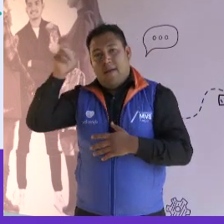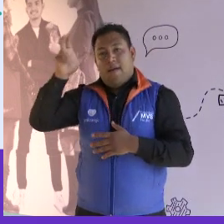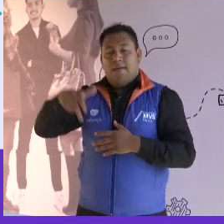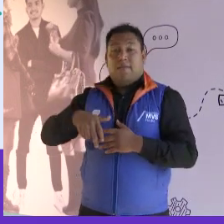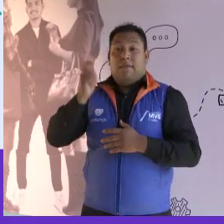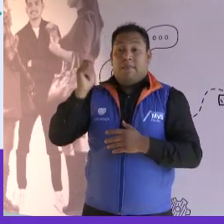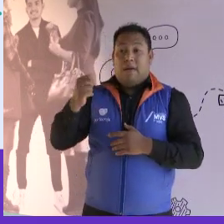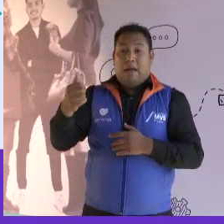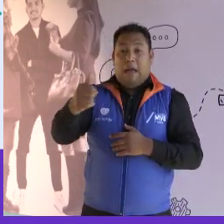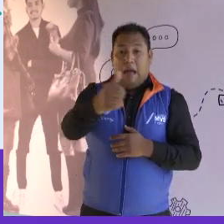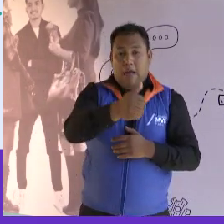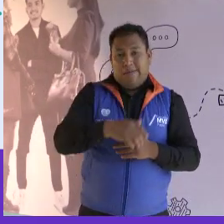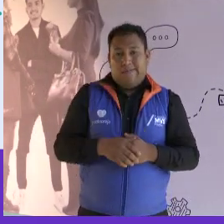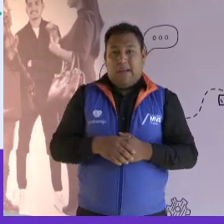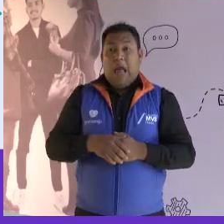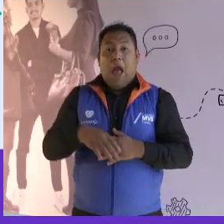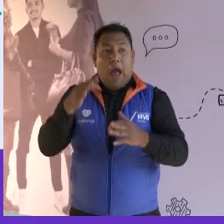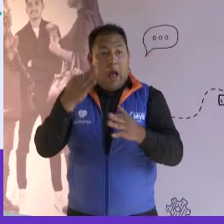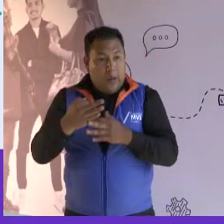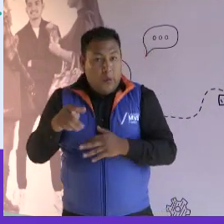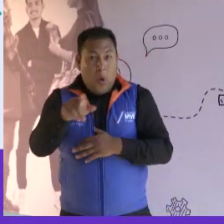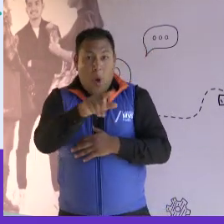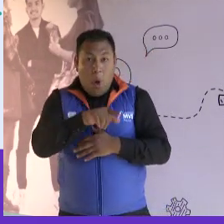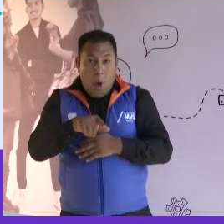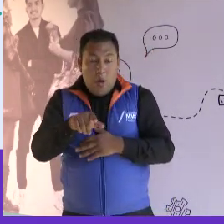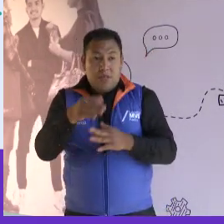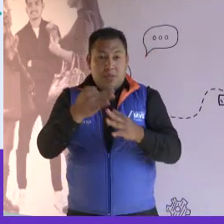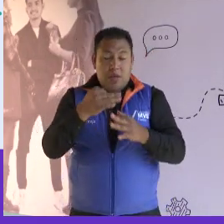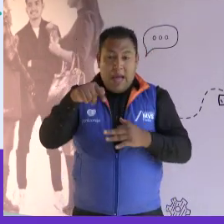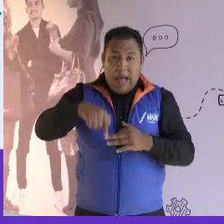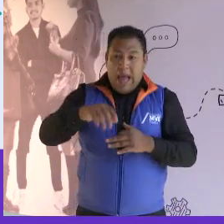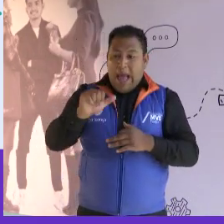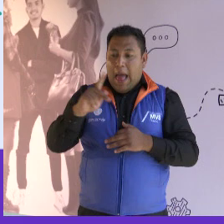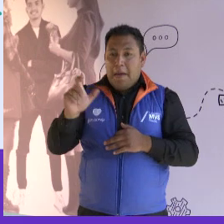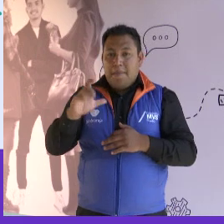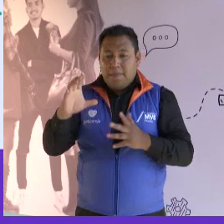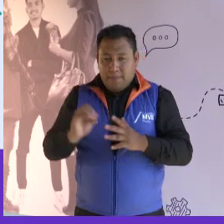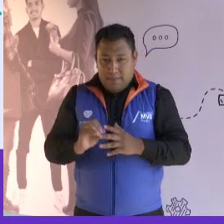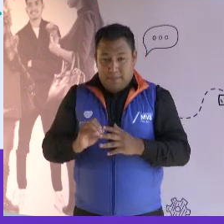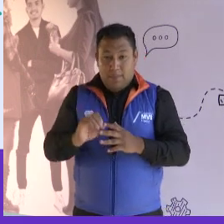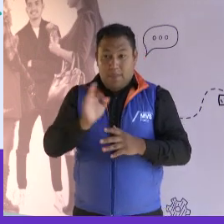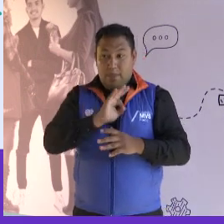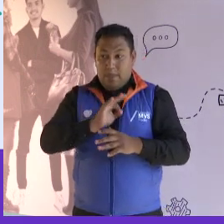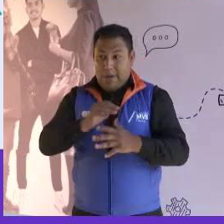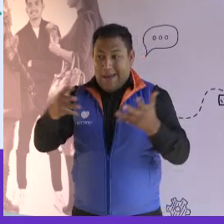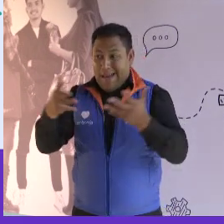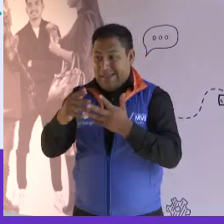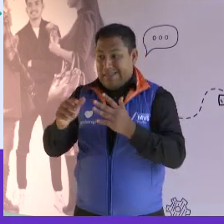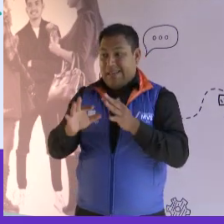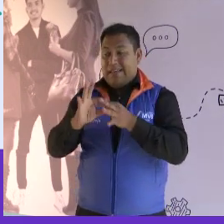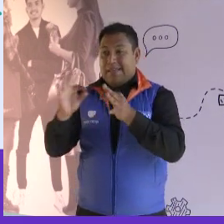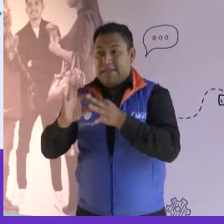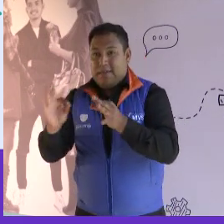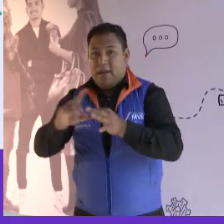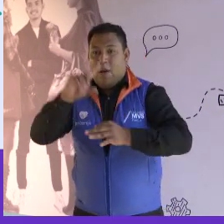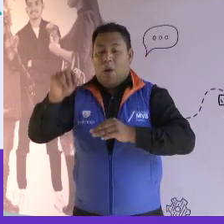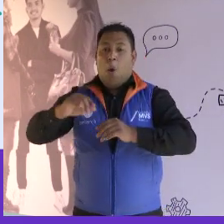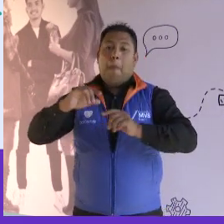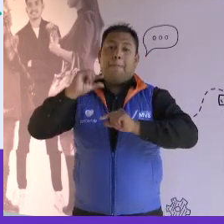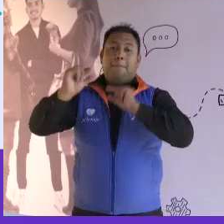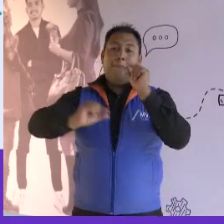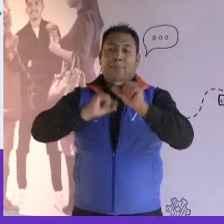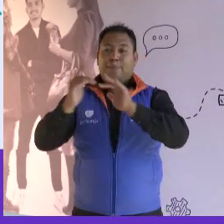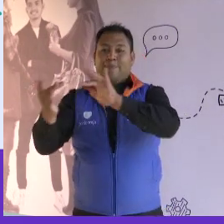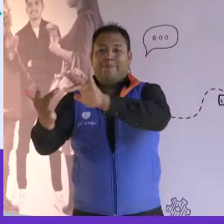que se está haciendo en Apasco yo lo puedo hacer dentro de mi propia comunidad. Y ahí pues nace el mismo trabajo en red. Primero era muy interno y después pues era